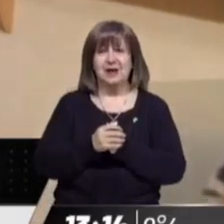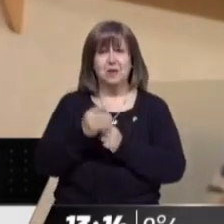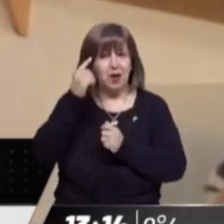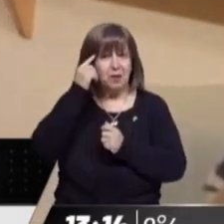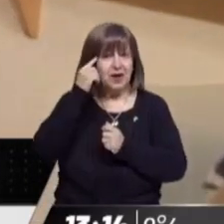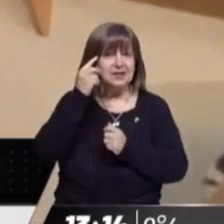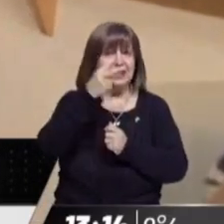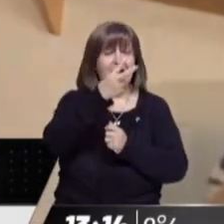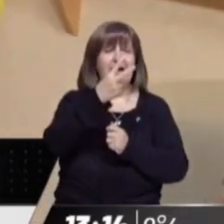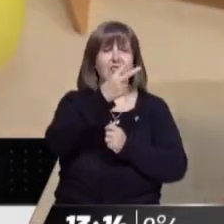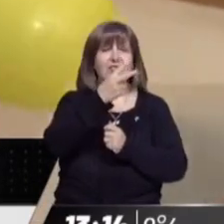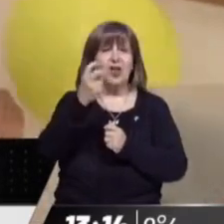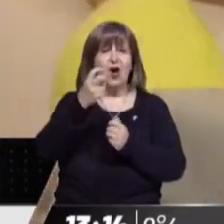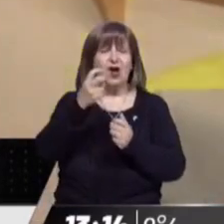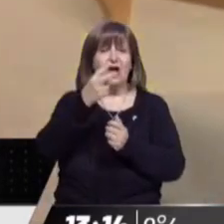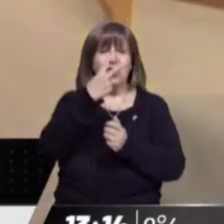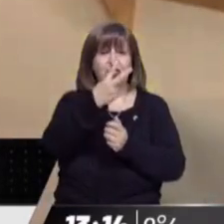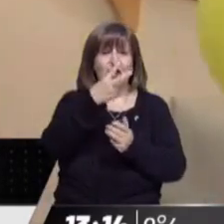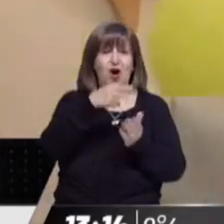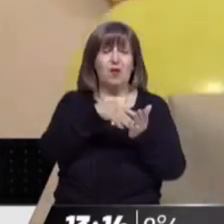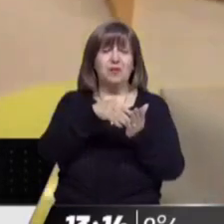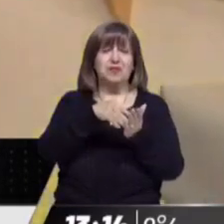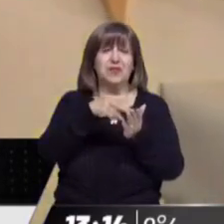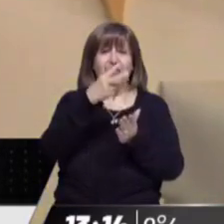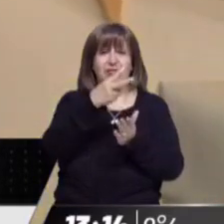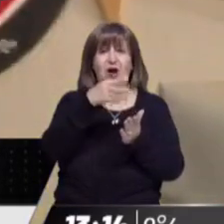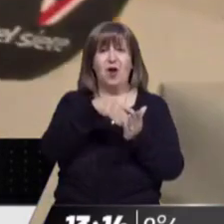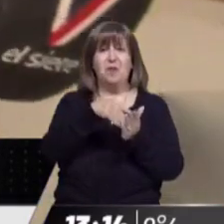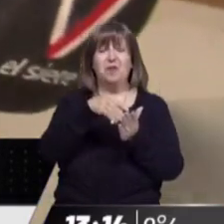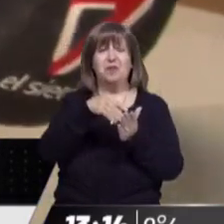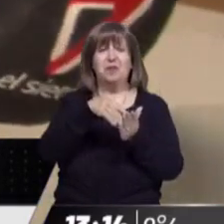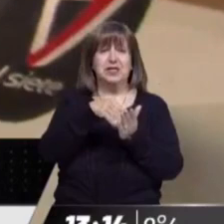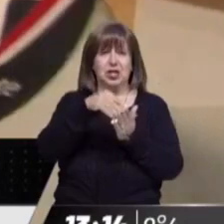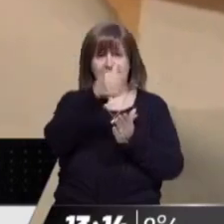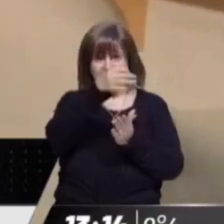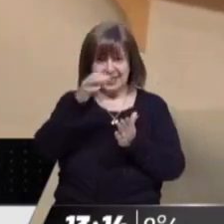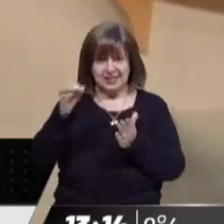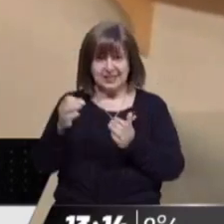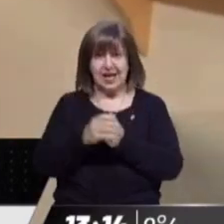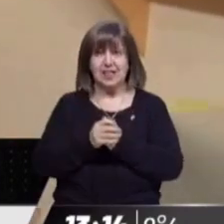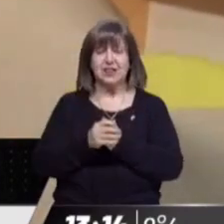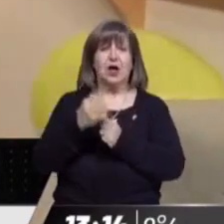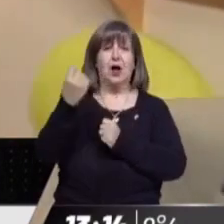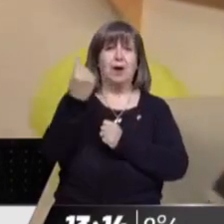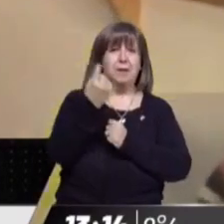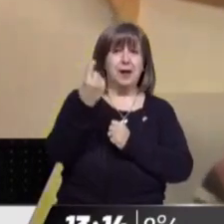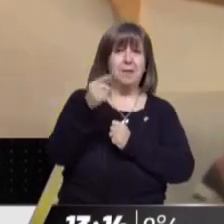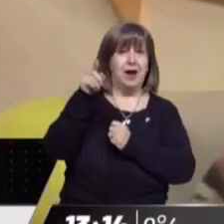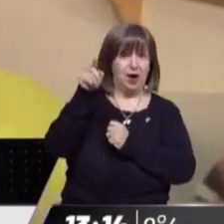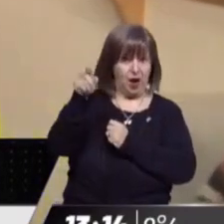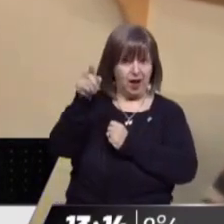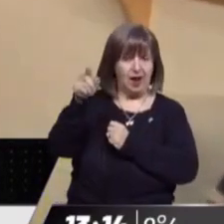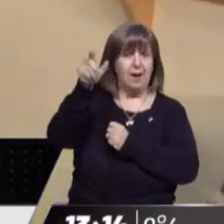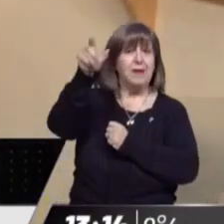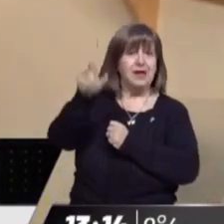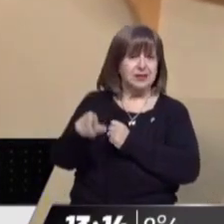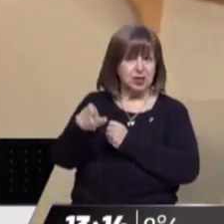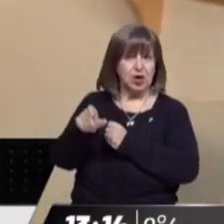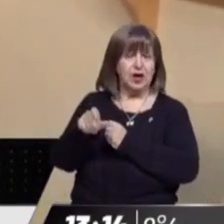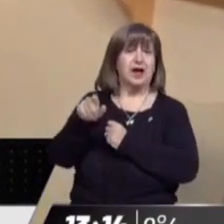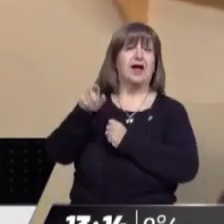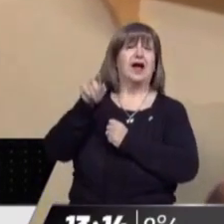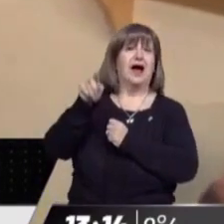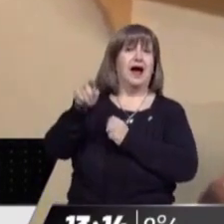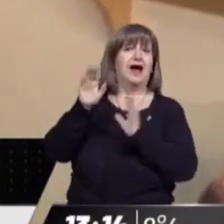que no. Primero que vaya el cliente a cobrarlo. Claro, porque si no lo cobra el cliente. No cobra, no cobramos nada. Y después recién